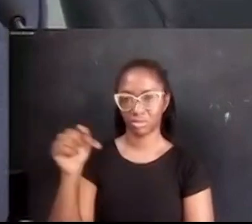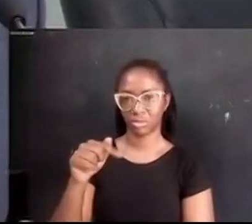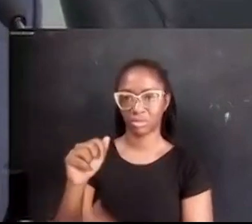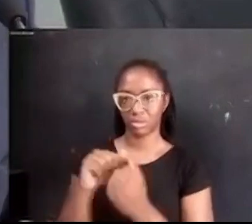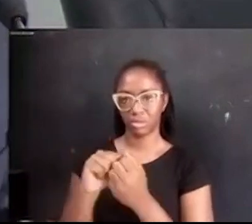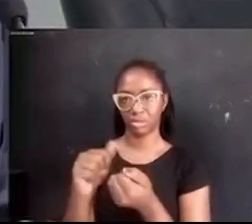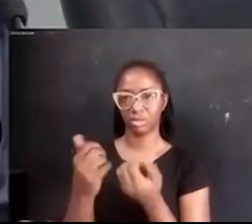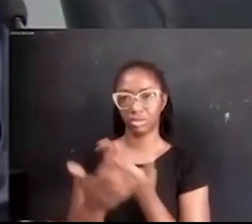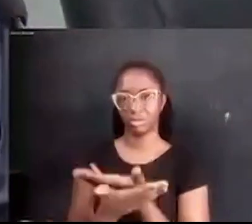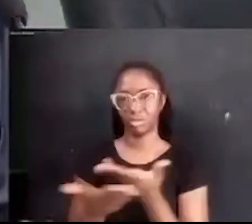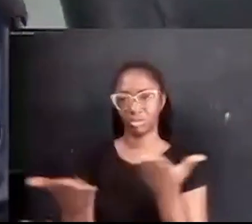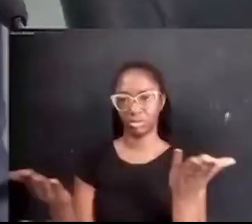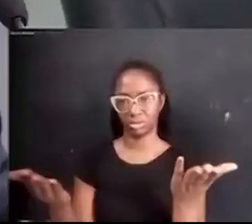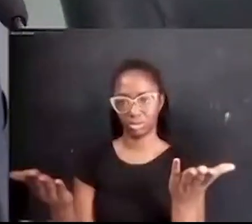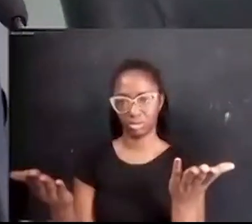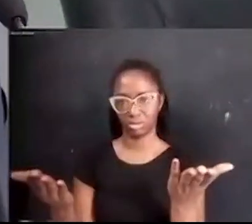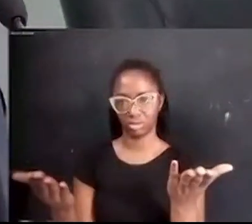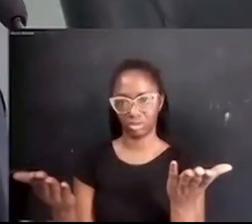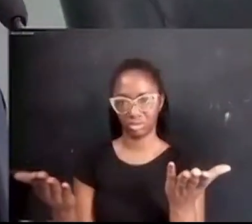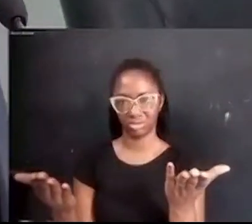tan prestigiosa